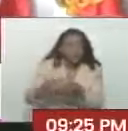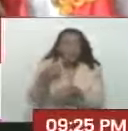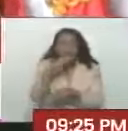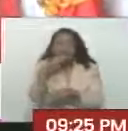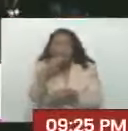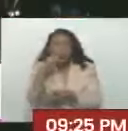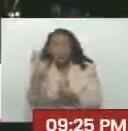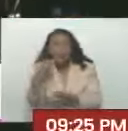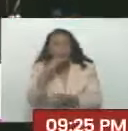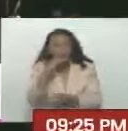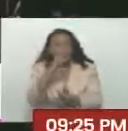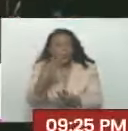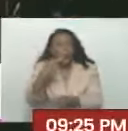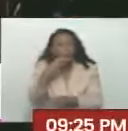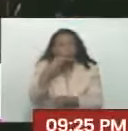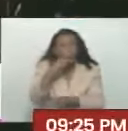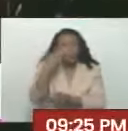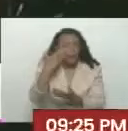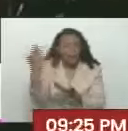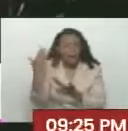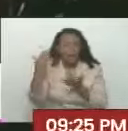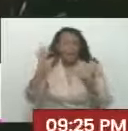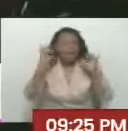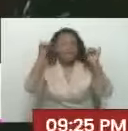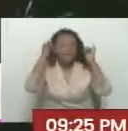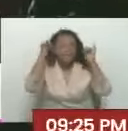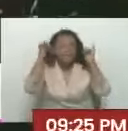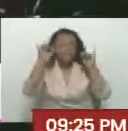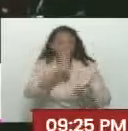octubre, están diciendo. Es octubre.